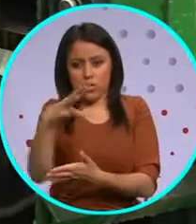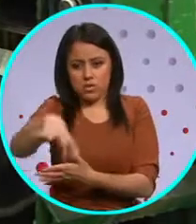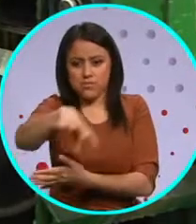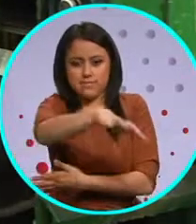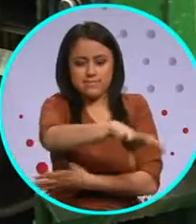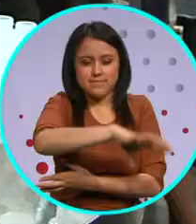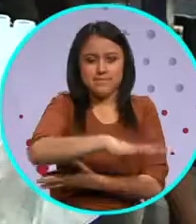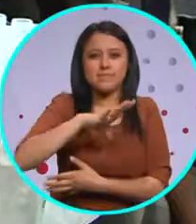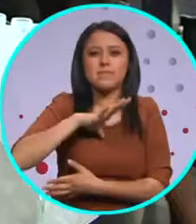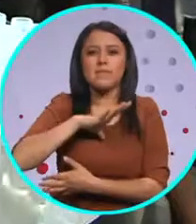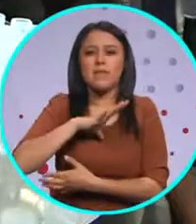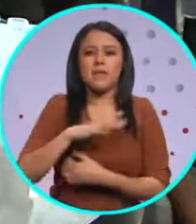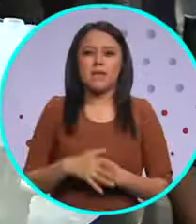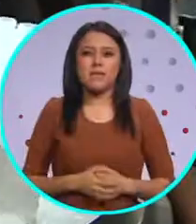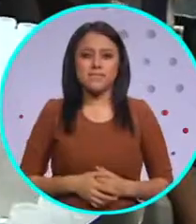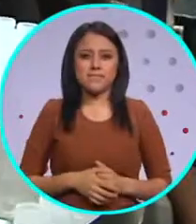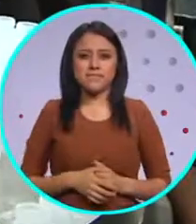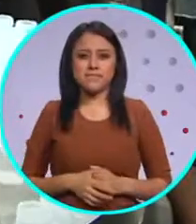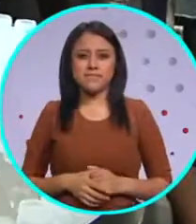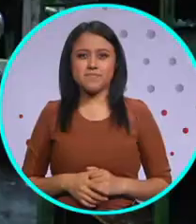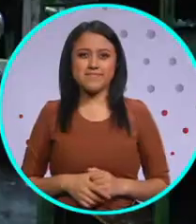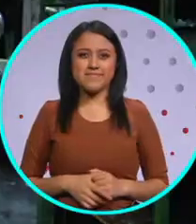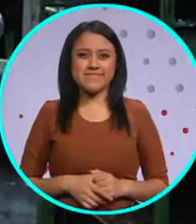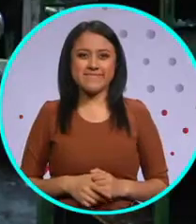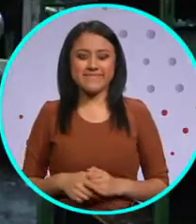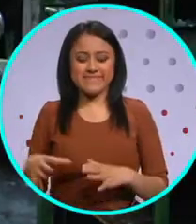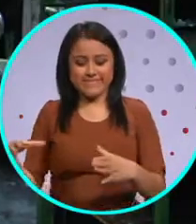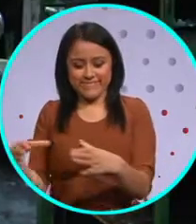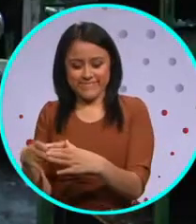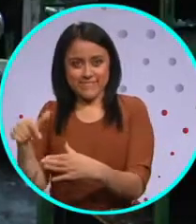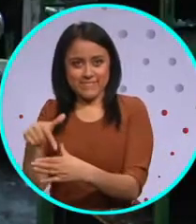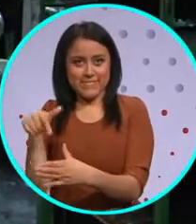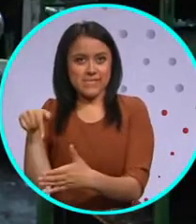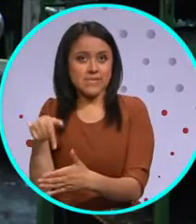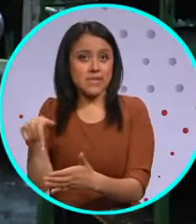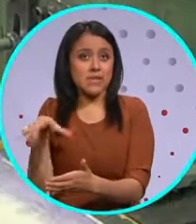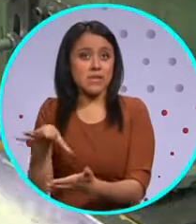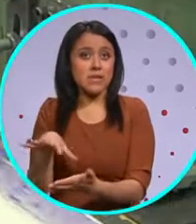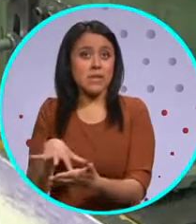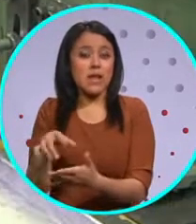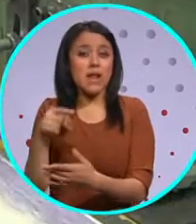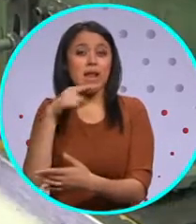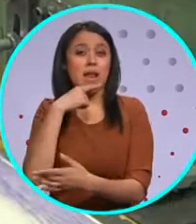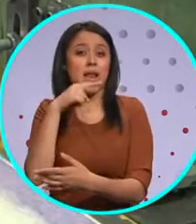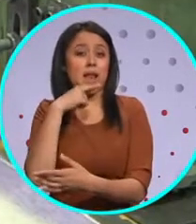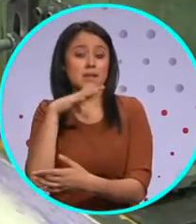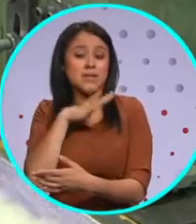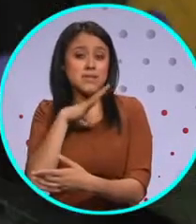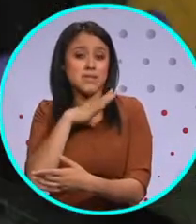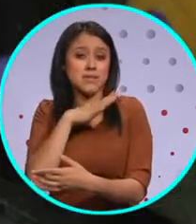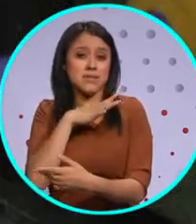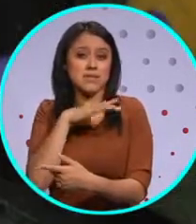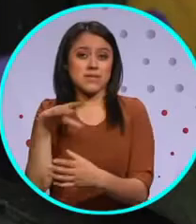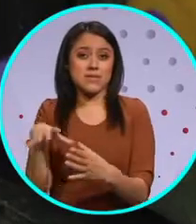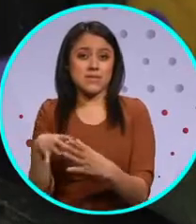acomodados en su tipo de proceso tenemos el área principal que es el área de lápices punto